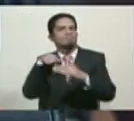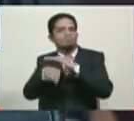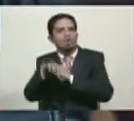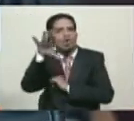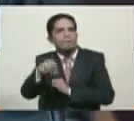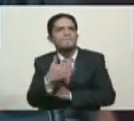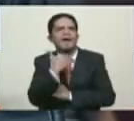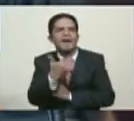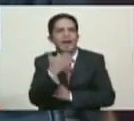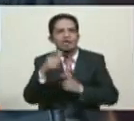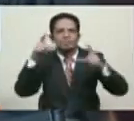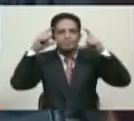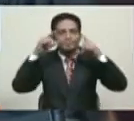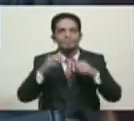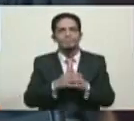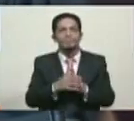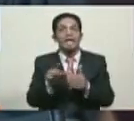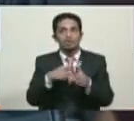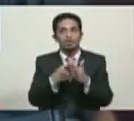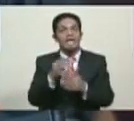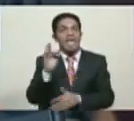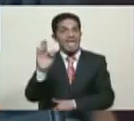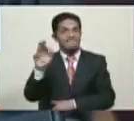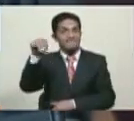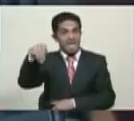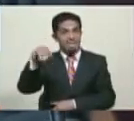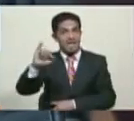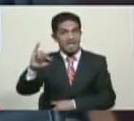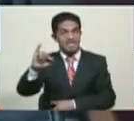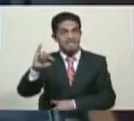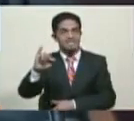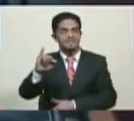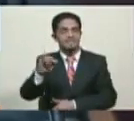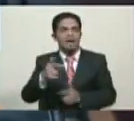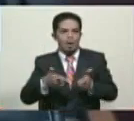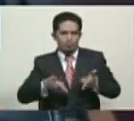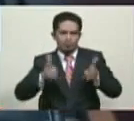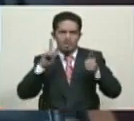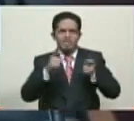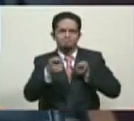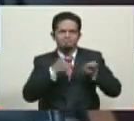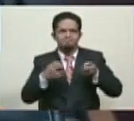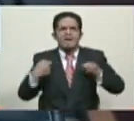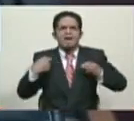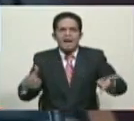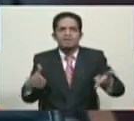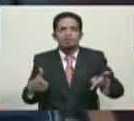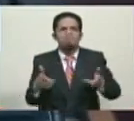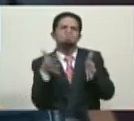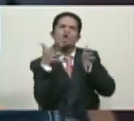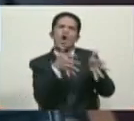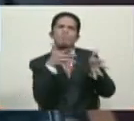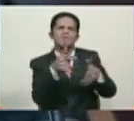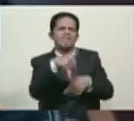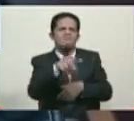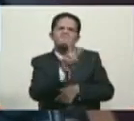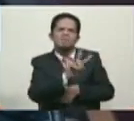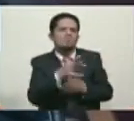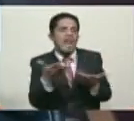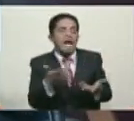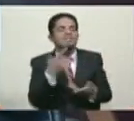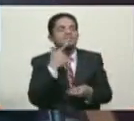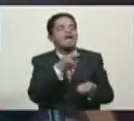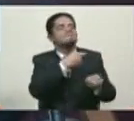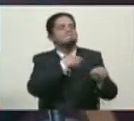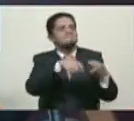Fondo Monetario Internacional, autorizado para controlar el gasto público, recomendaba la privatización de los servicios y la